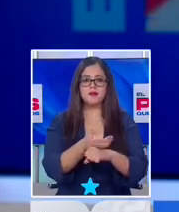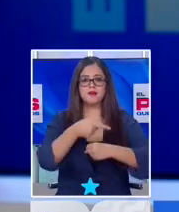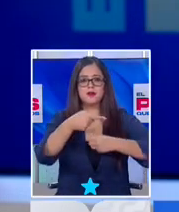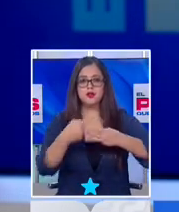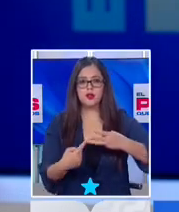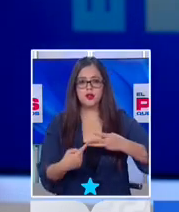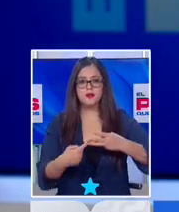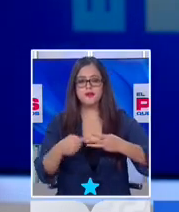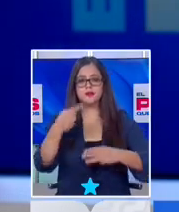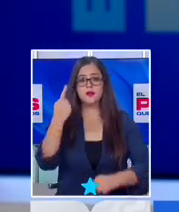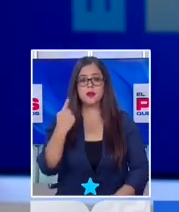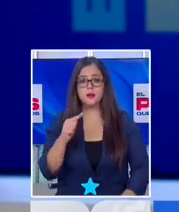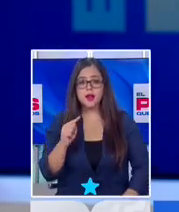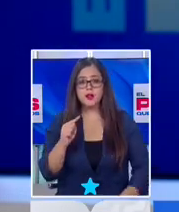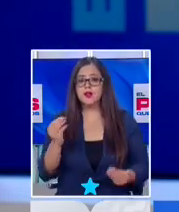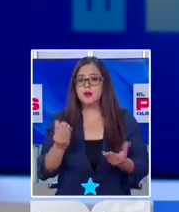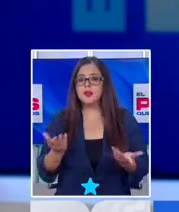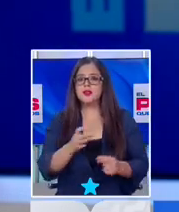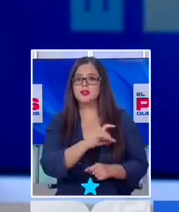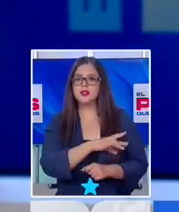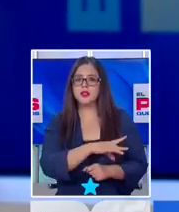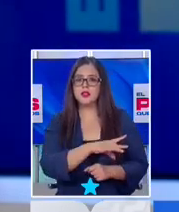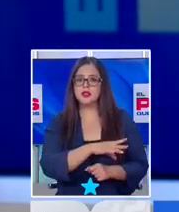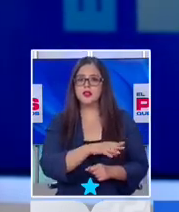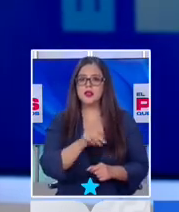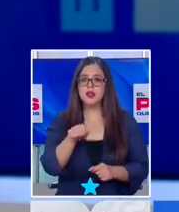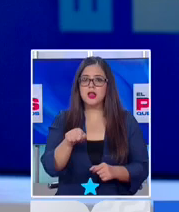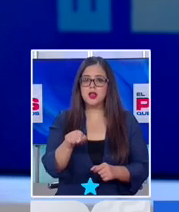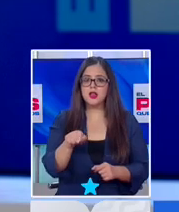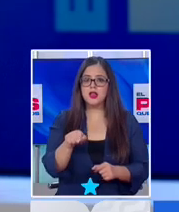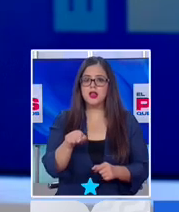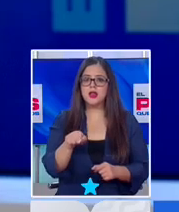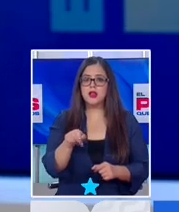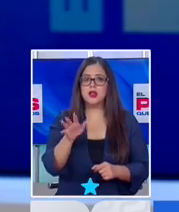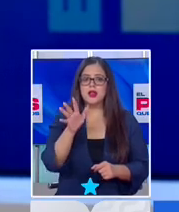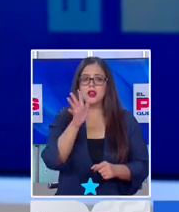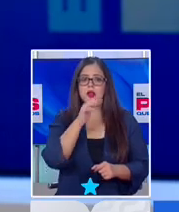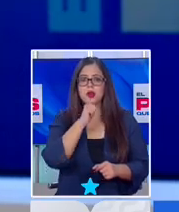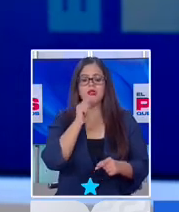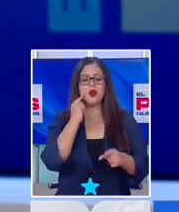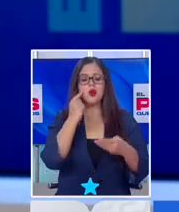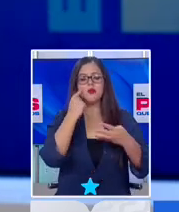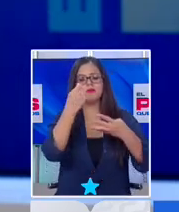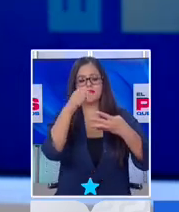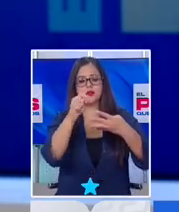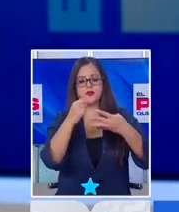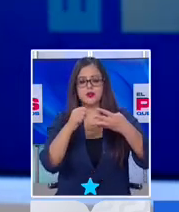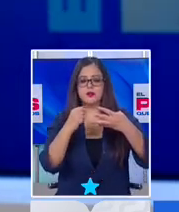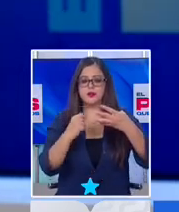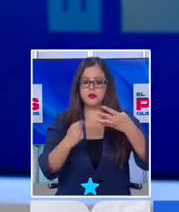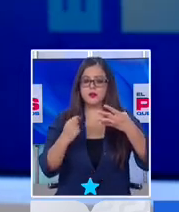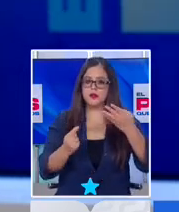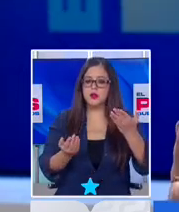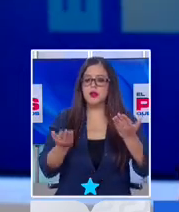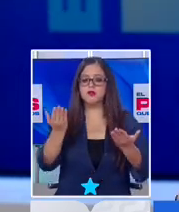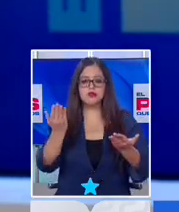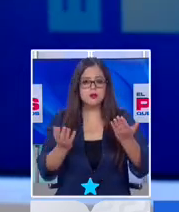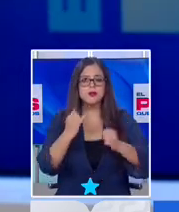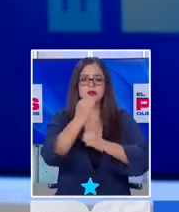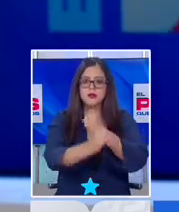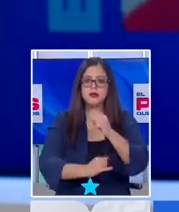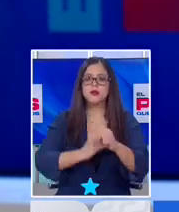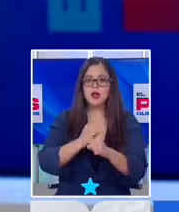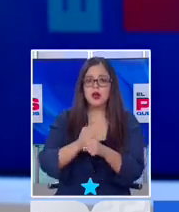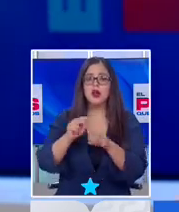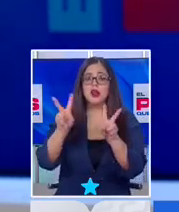sin embargo lo que estaba asociado en chile es que no sabía este es un balance que es la teoría internacional de donde el